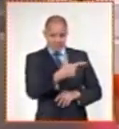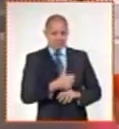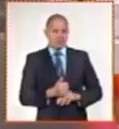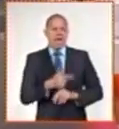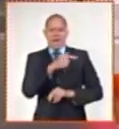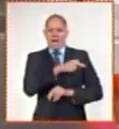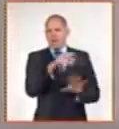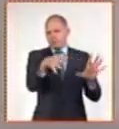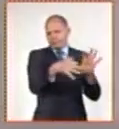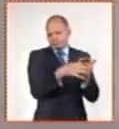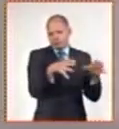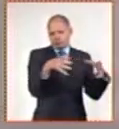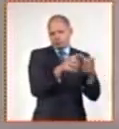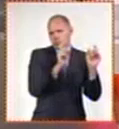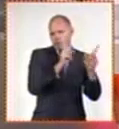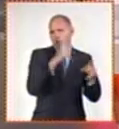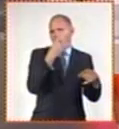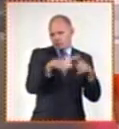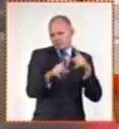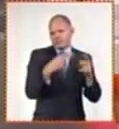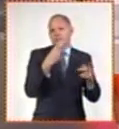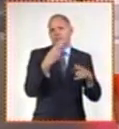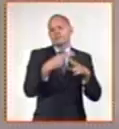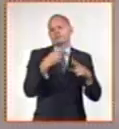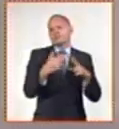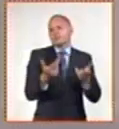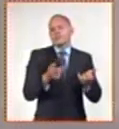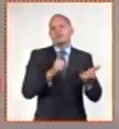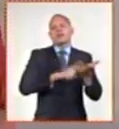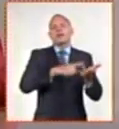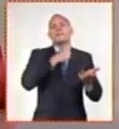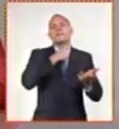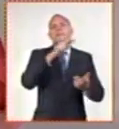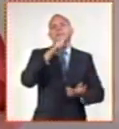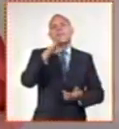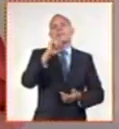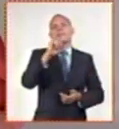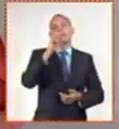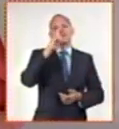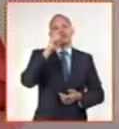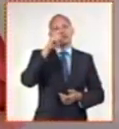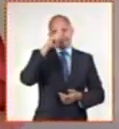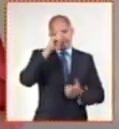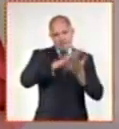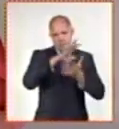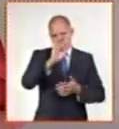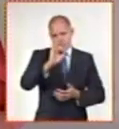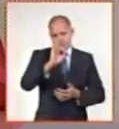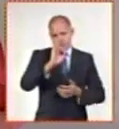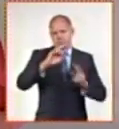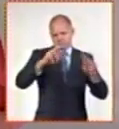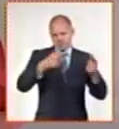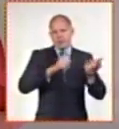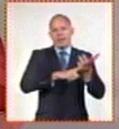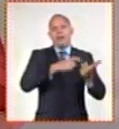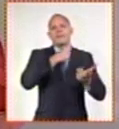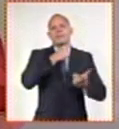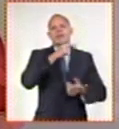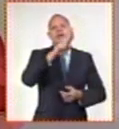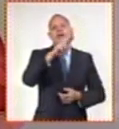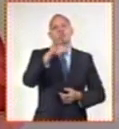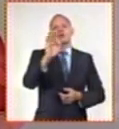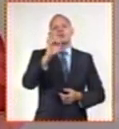A ver, ¿cómo ha sido ese impacto? Yo te diría lo siguiente. Ciertamente, incluso durante los